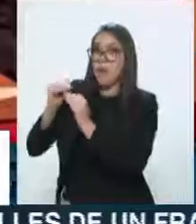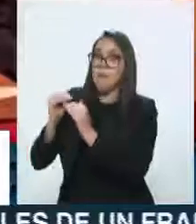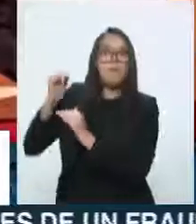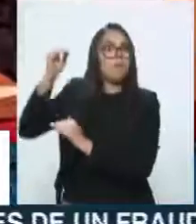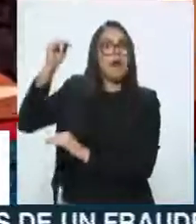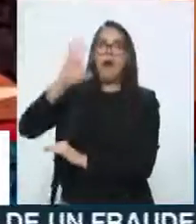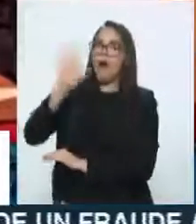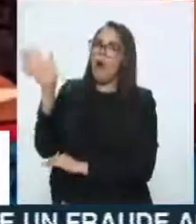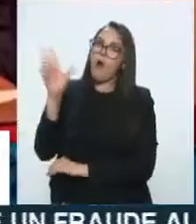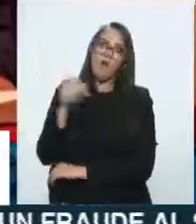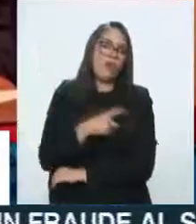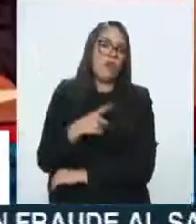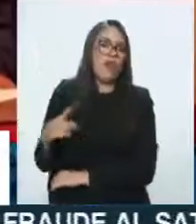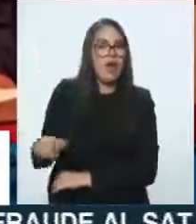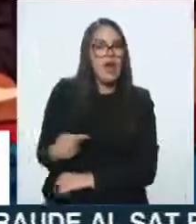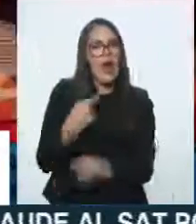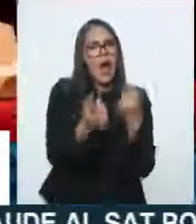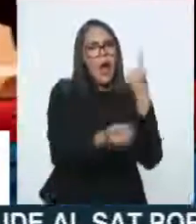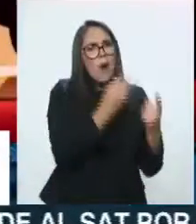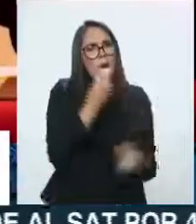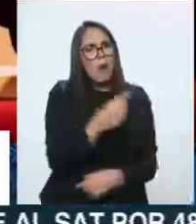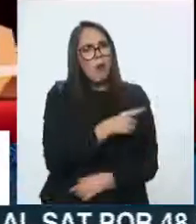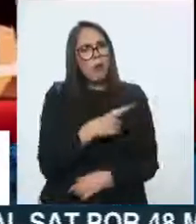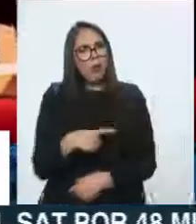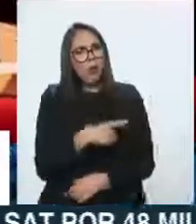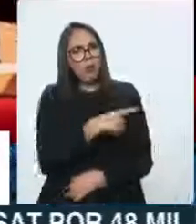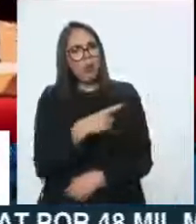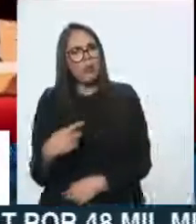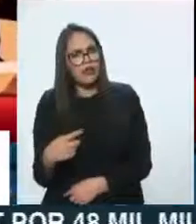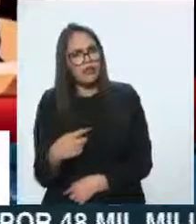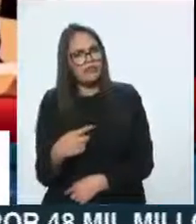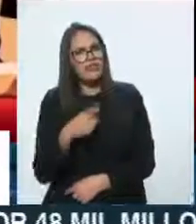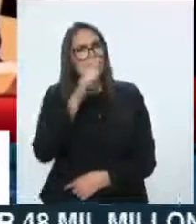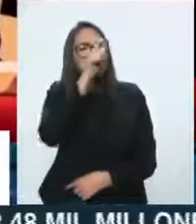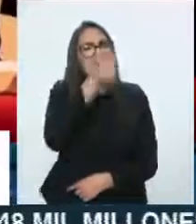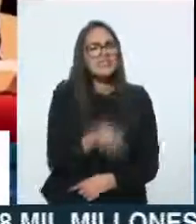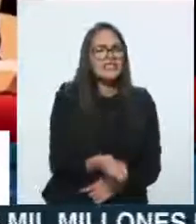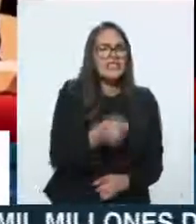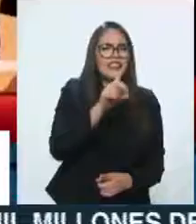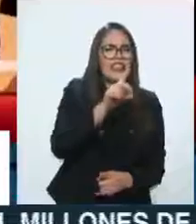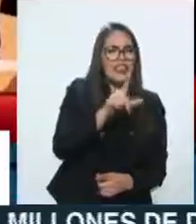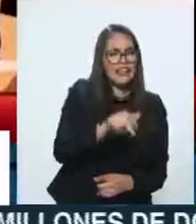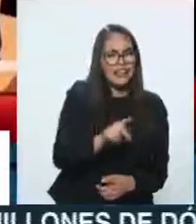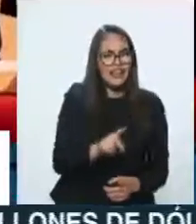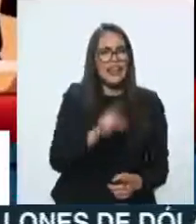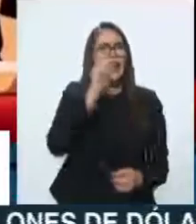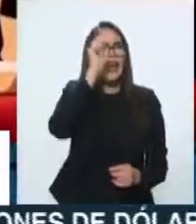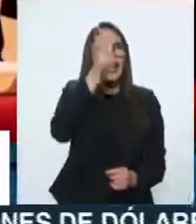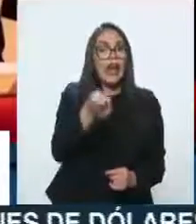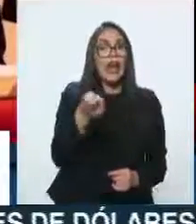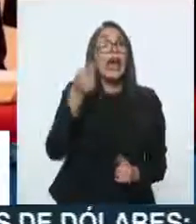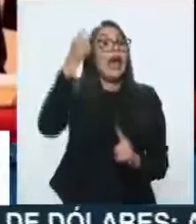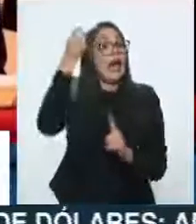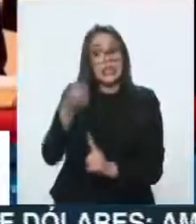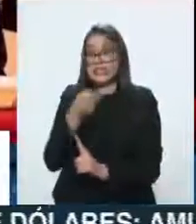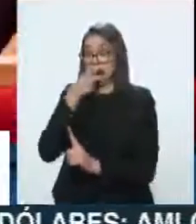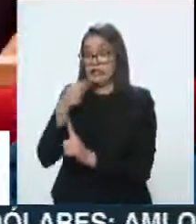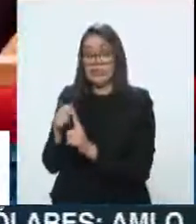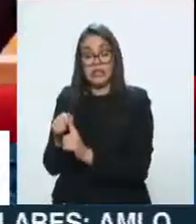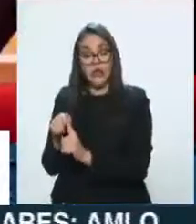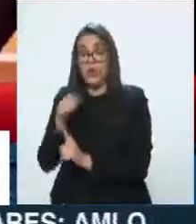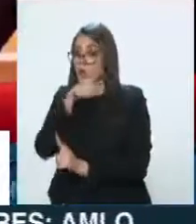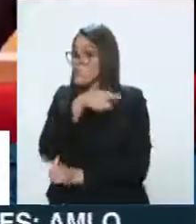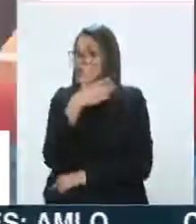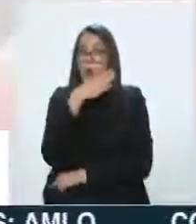libres a disposición, precisamente, ILD, que quiere decir que tú no te puedes endeudar, no